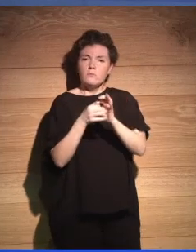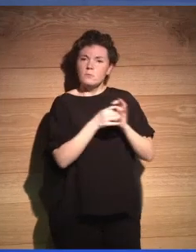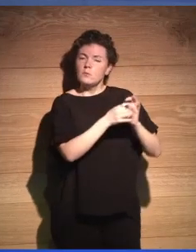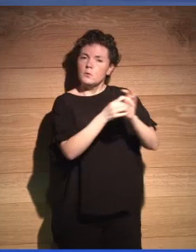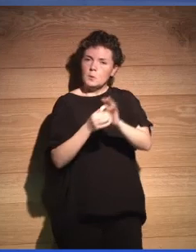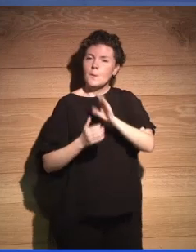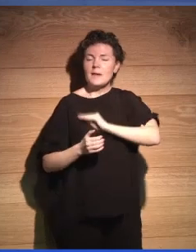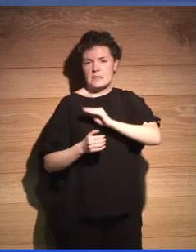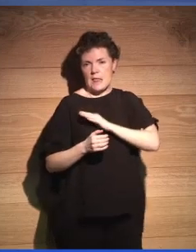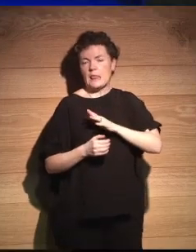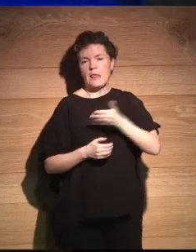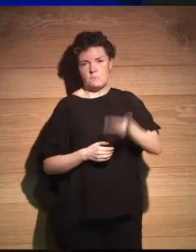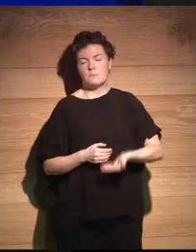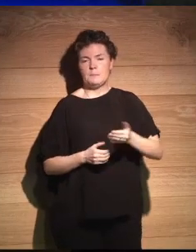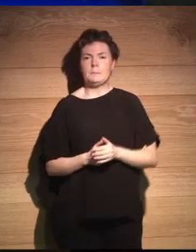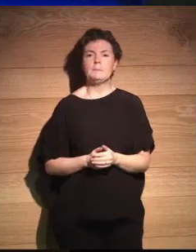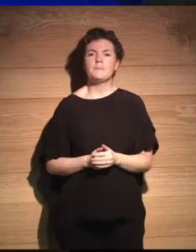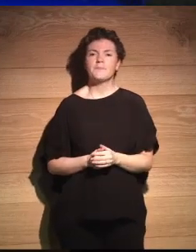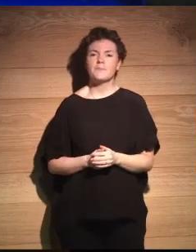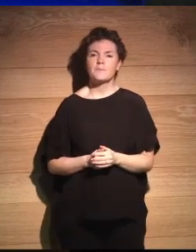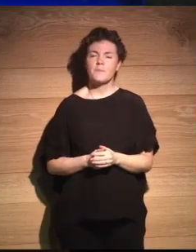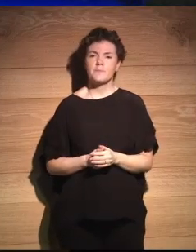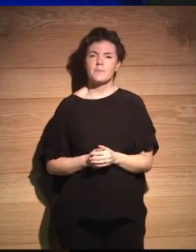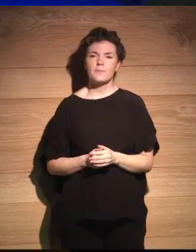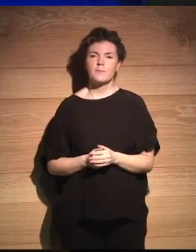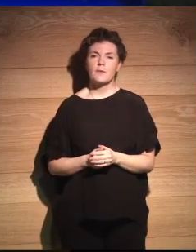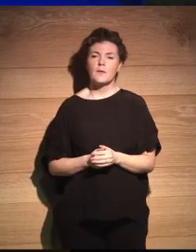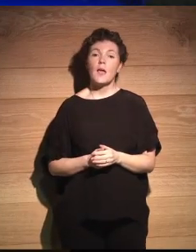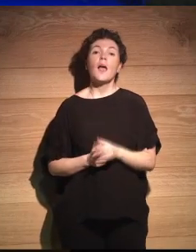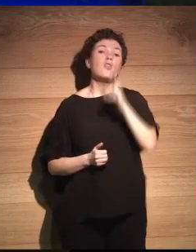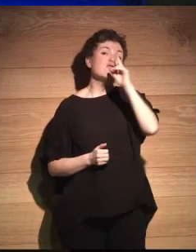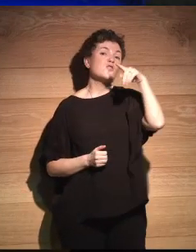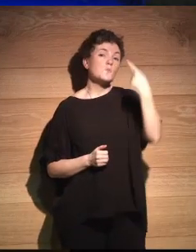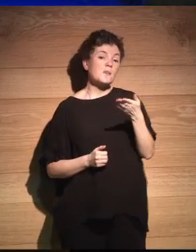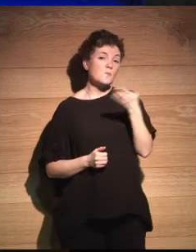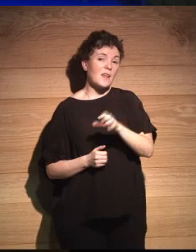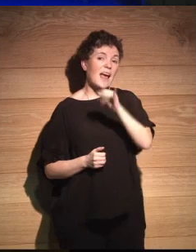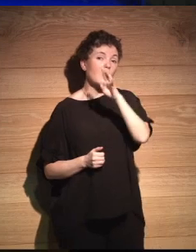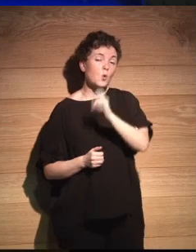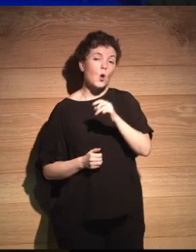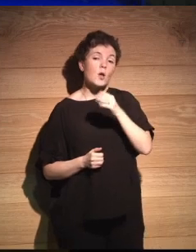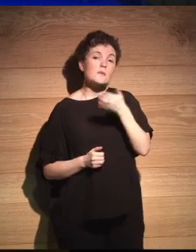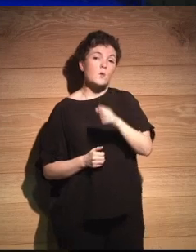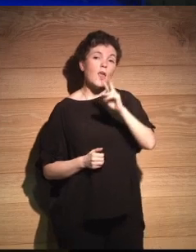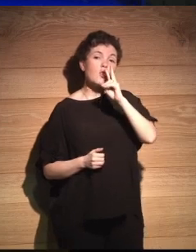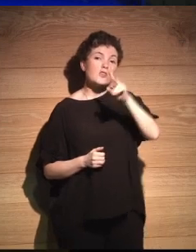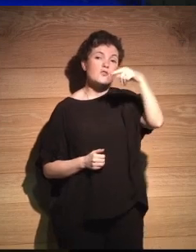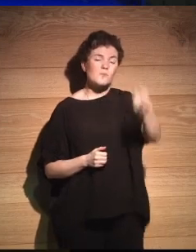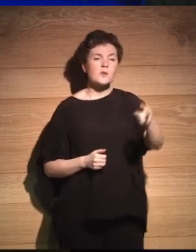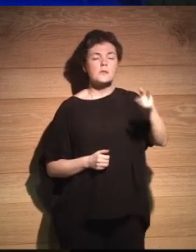amplia y muy interesante también. Aún así, los años después de la muerte de Arturo eran muy duros para